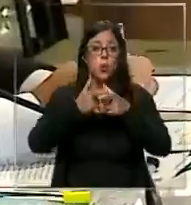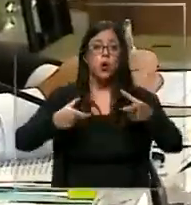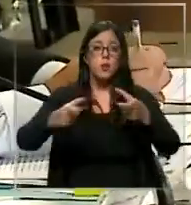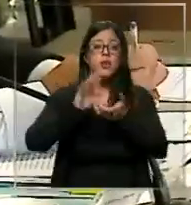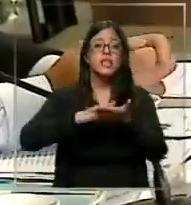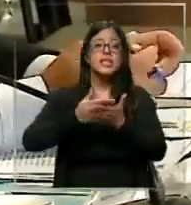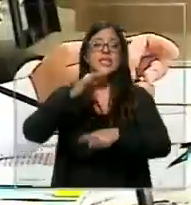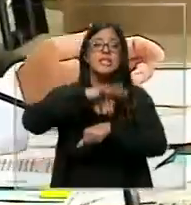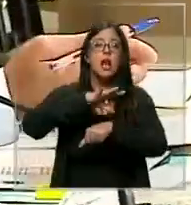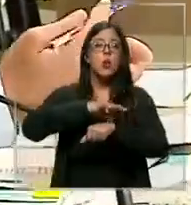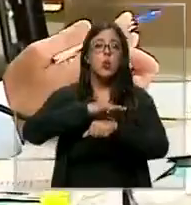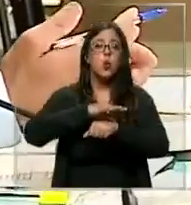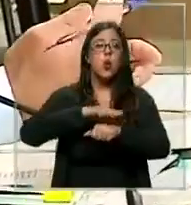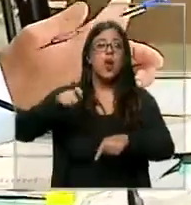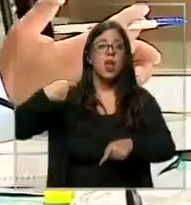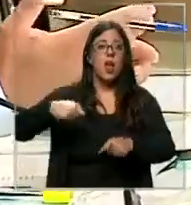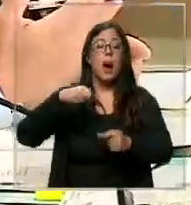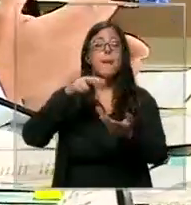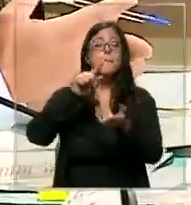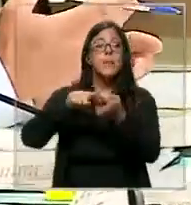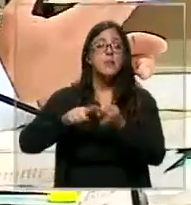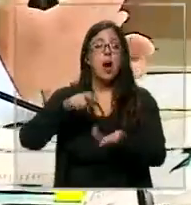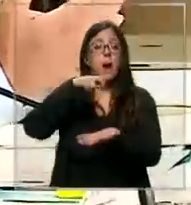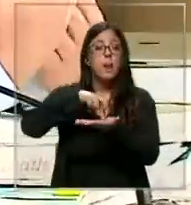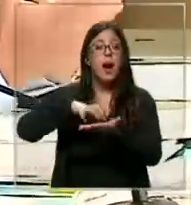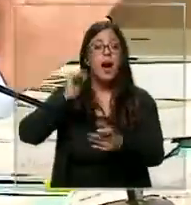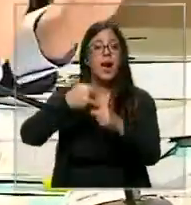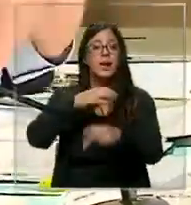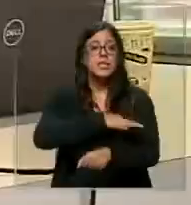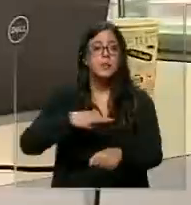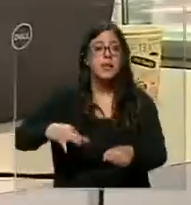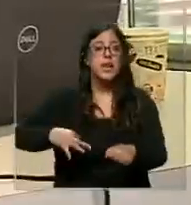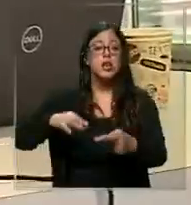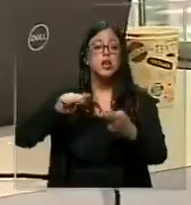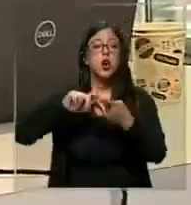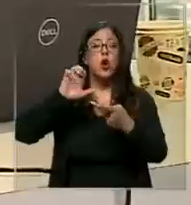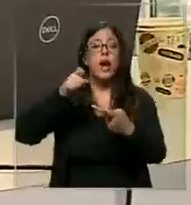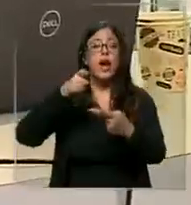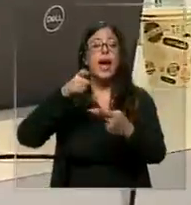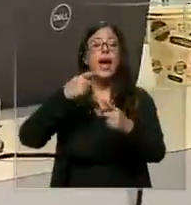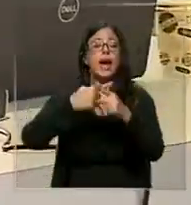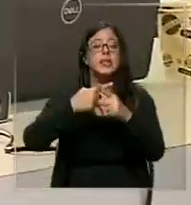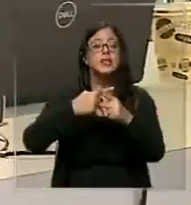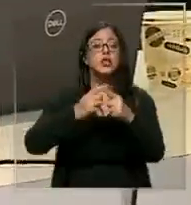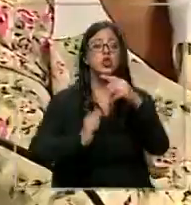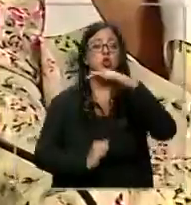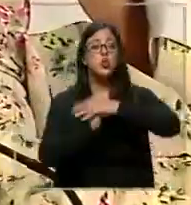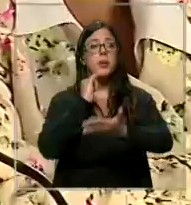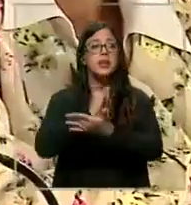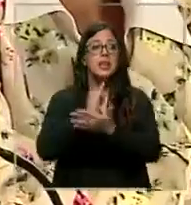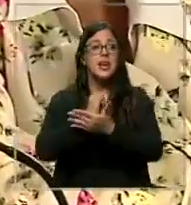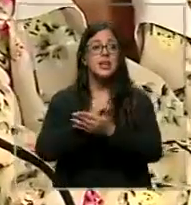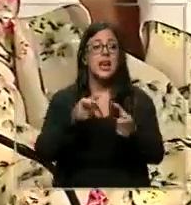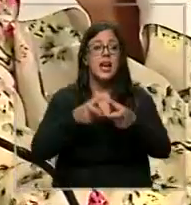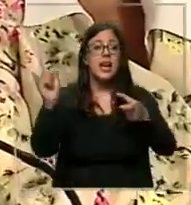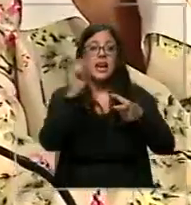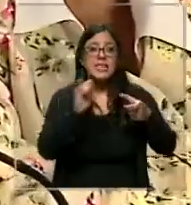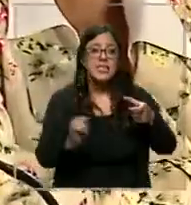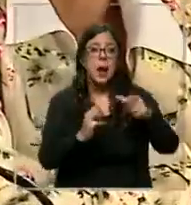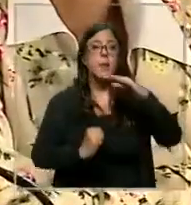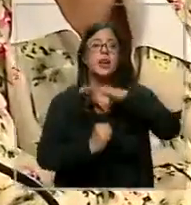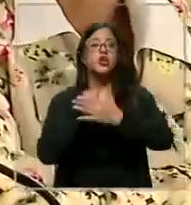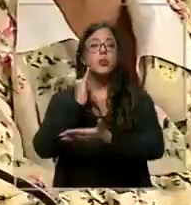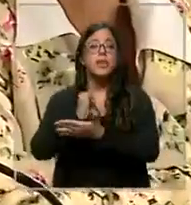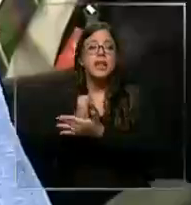de salud del senado participaron parlamentarios ministros ex superintendentes las isapres la superintendencia y el minsal